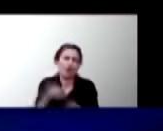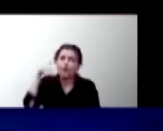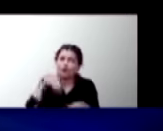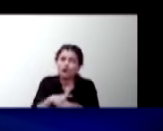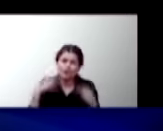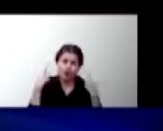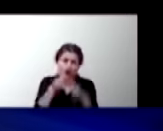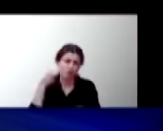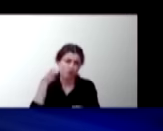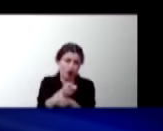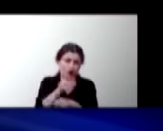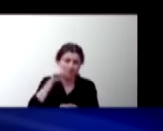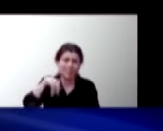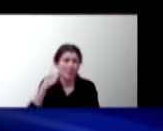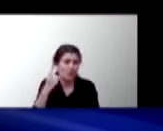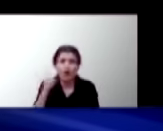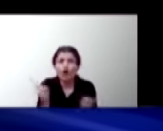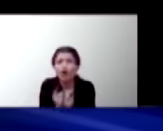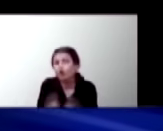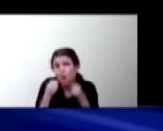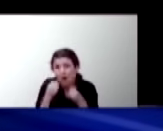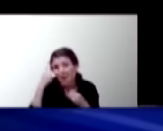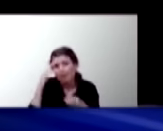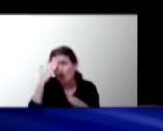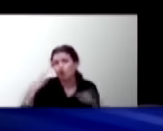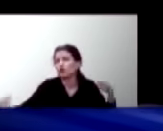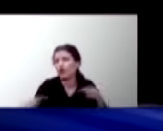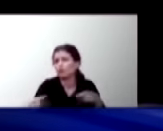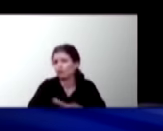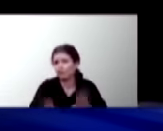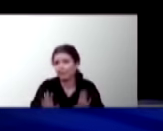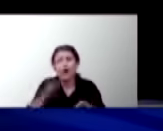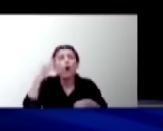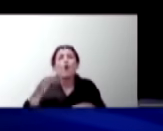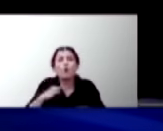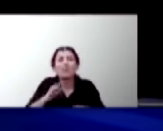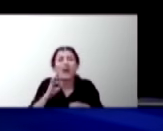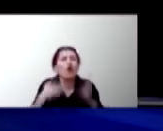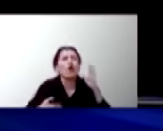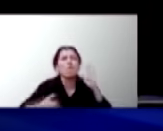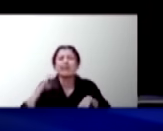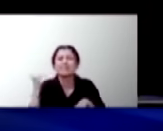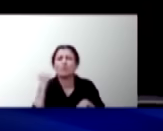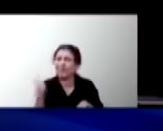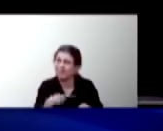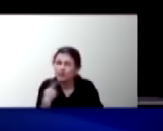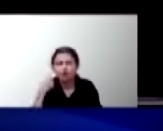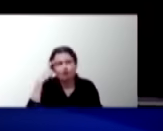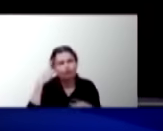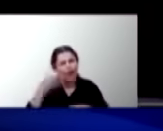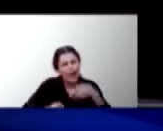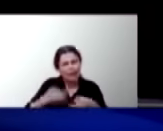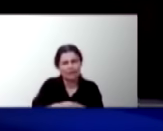razón es muy sencilla, el DNU es inconstitucional. Y eso es lo único que nosotros tenemos que evaluar. Y no lo digo yo, lo dicen todo